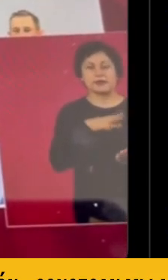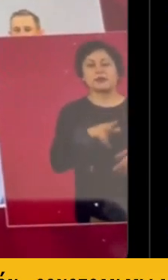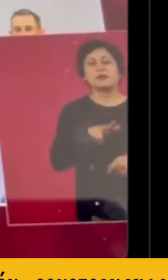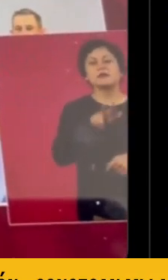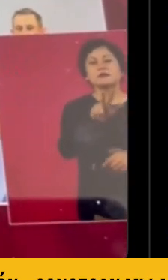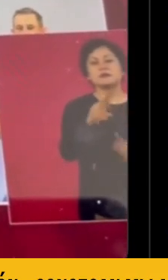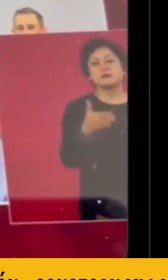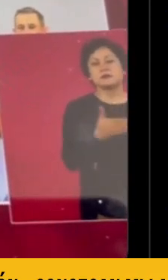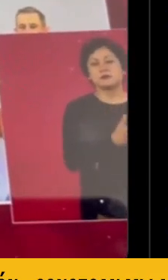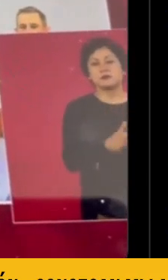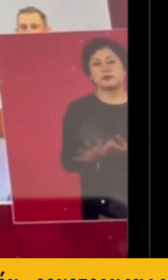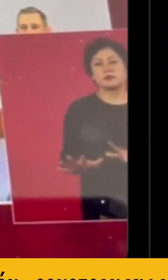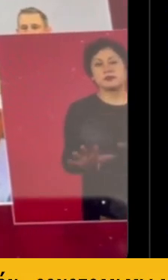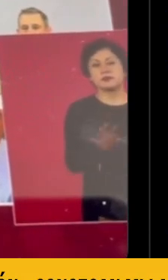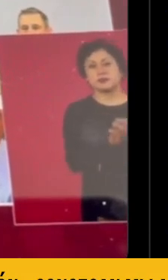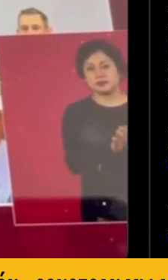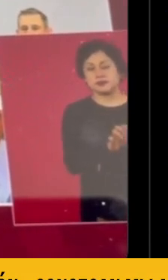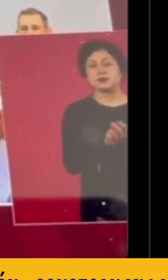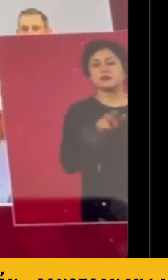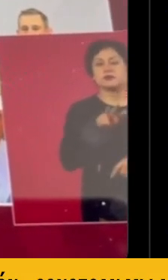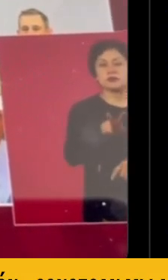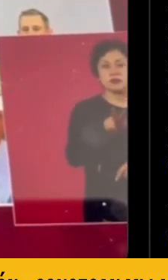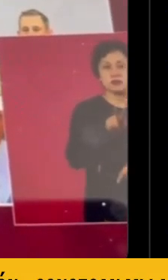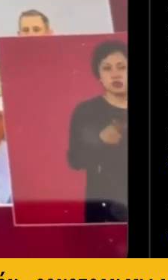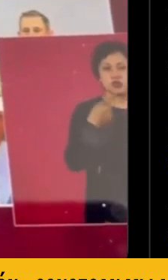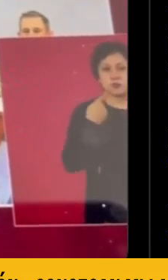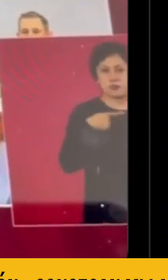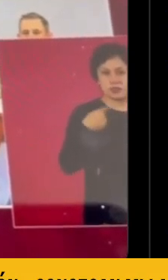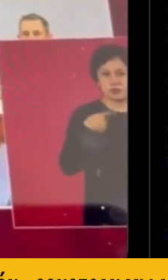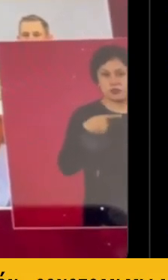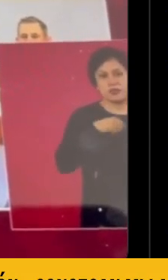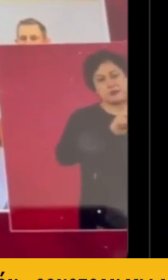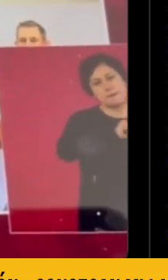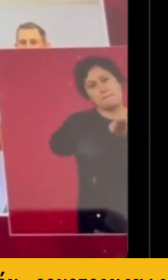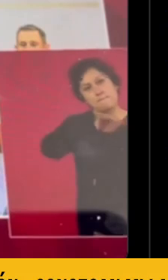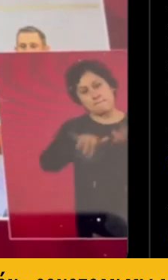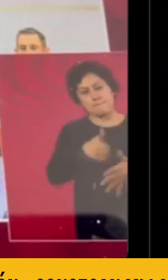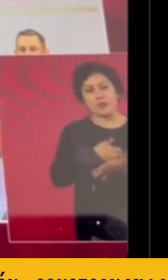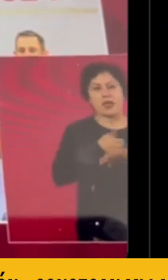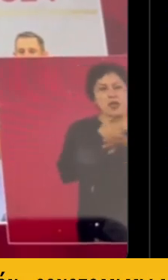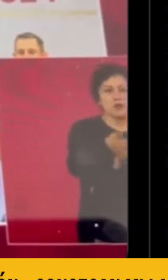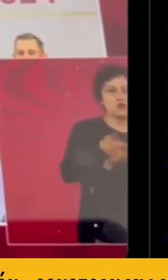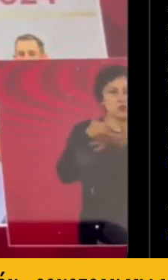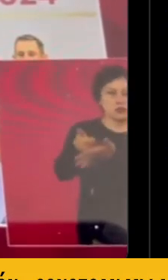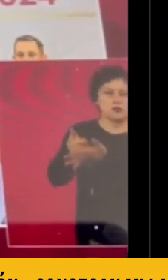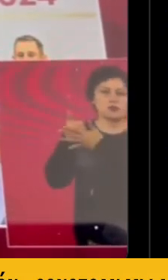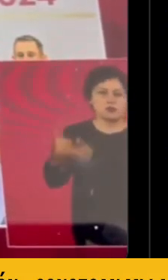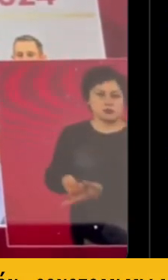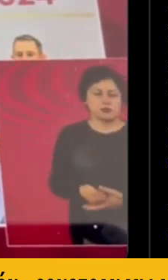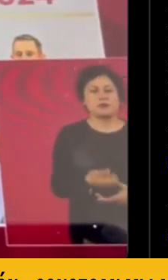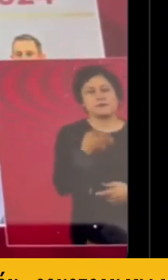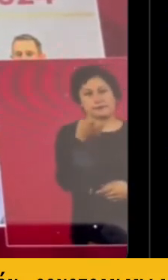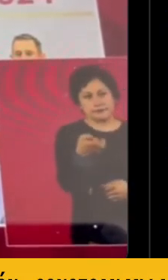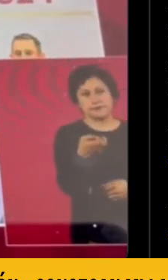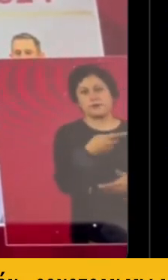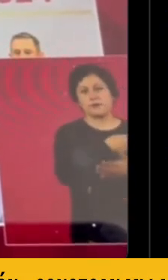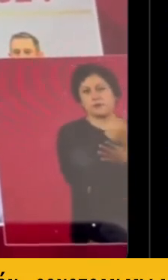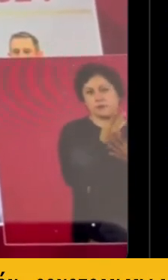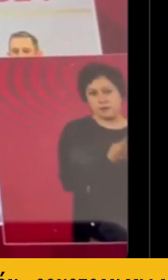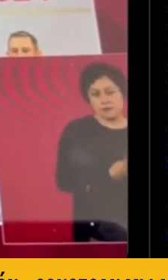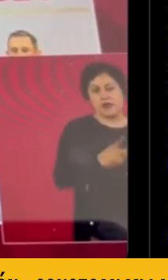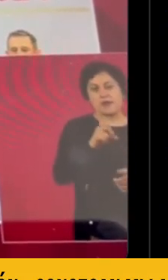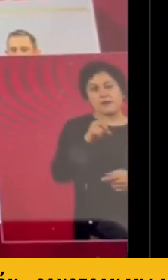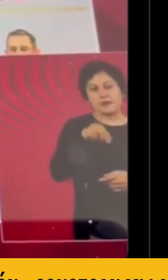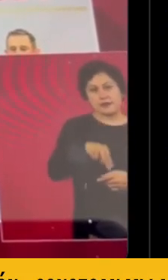llegó, obviamente, se hizo un enlace en la conferencia de prensa de nuestro presidente con Laura Velázquez, directora de Protección